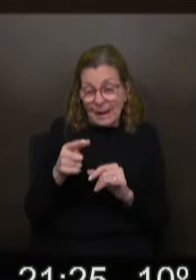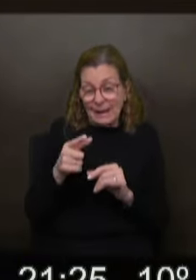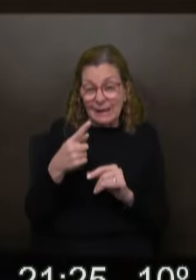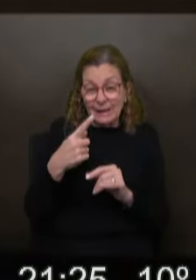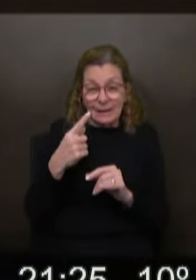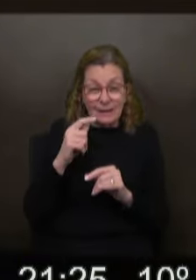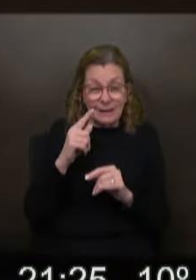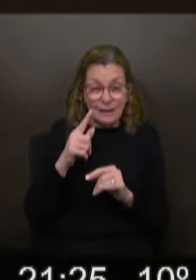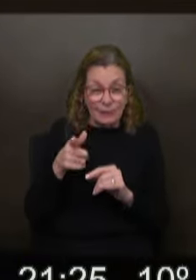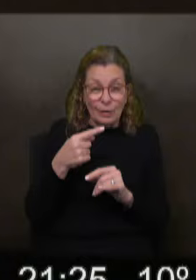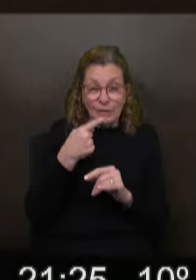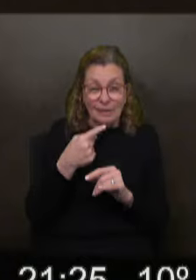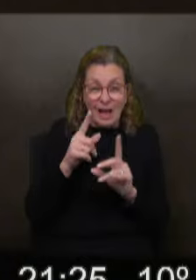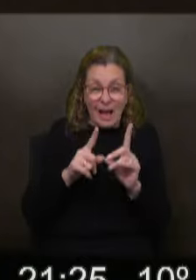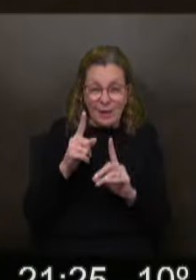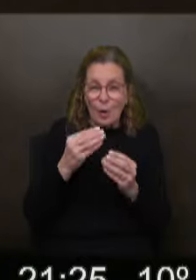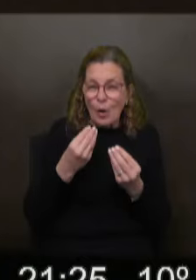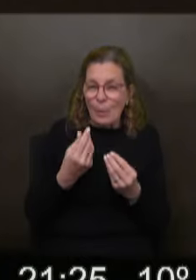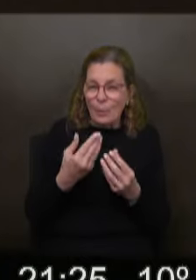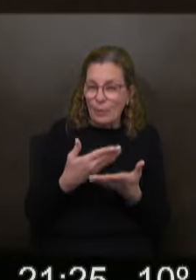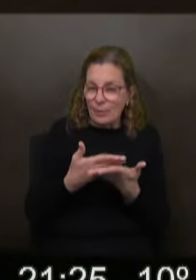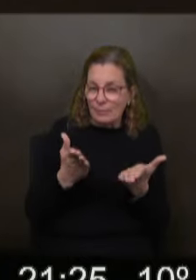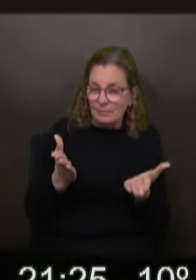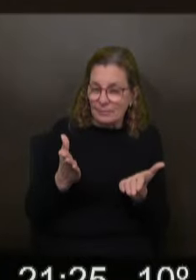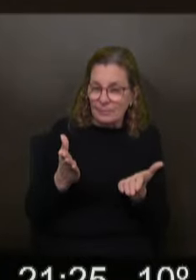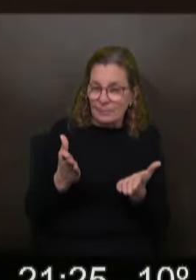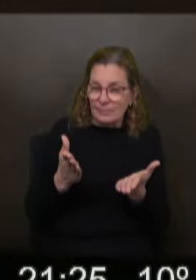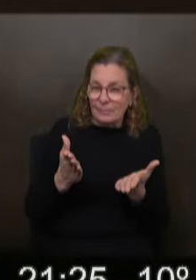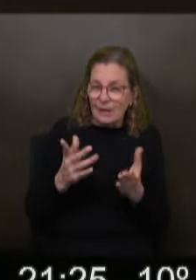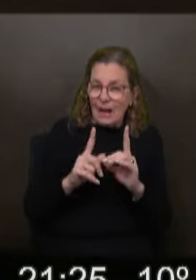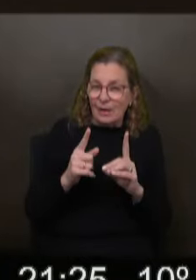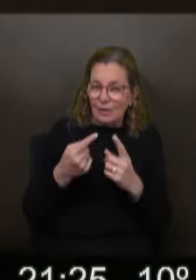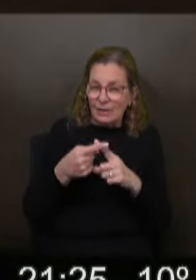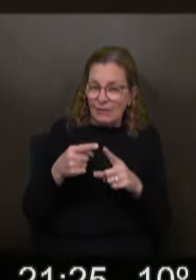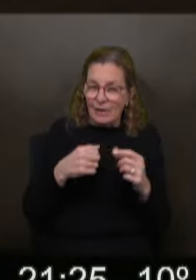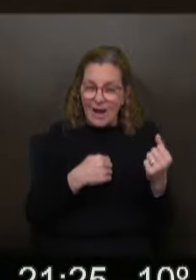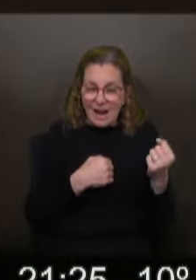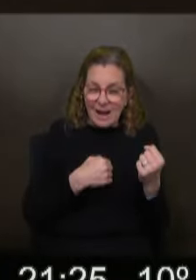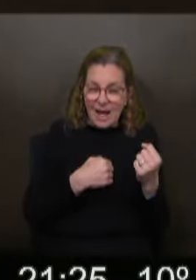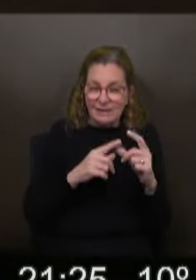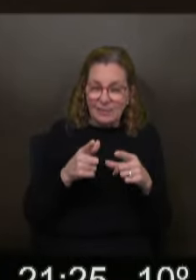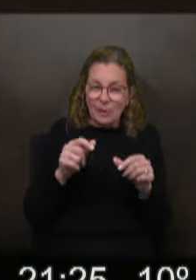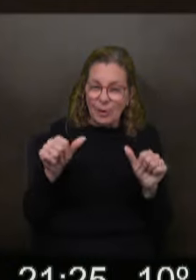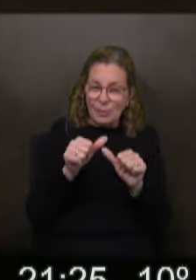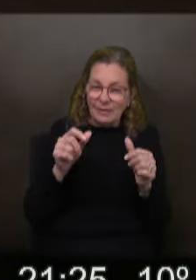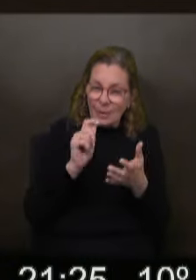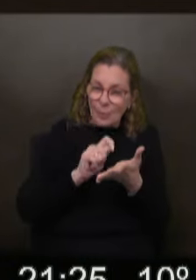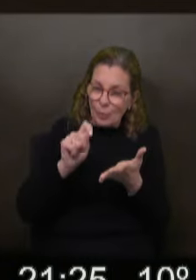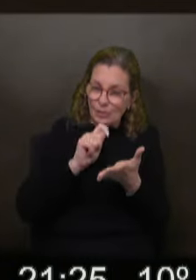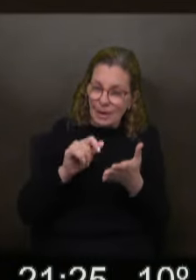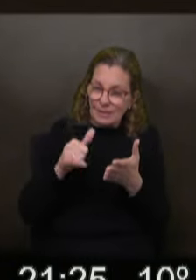también, que tenés vos, es algo como escénico, ¿no? De lo histriónico, bueno, sí, de bailar. Cuando, sí, componés tus canciones, ¿ya las